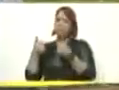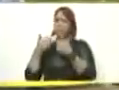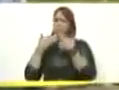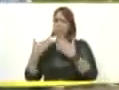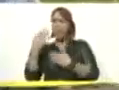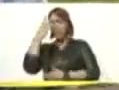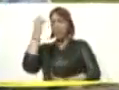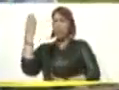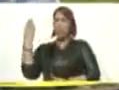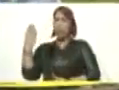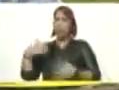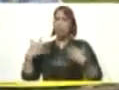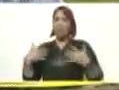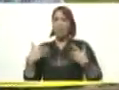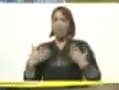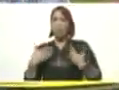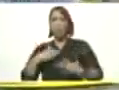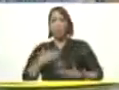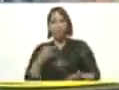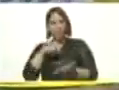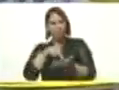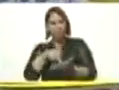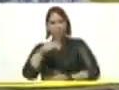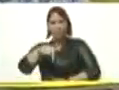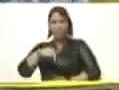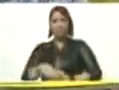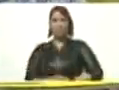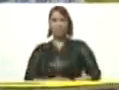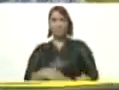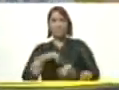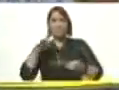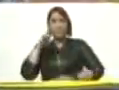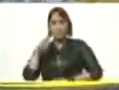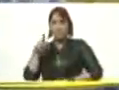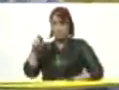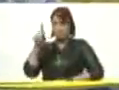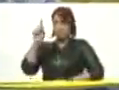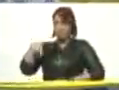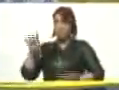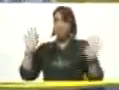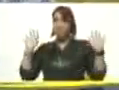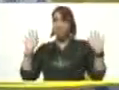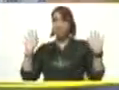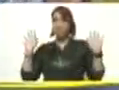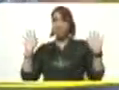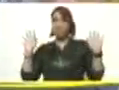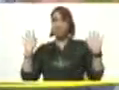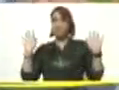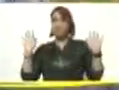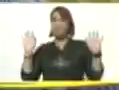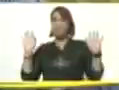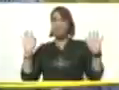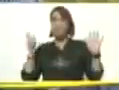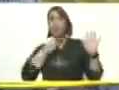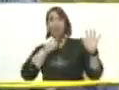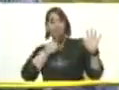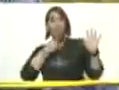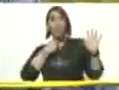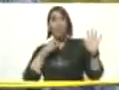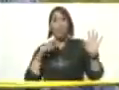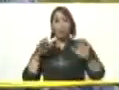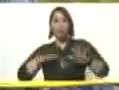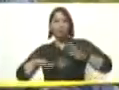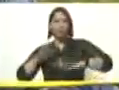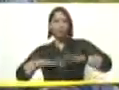contento de poder estar aquí y ya estoy viendo que usted también se meta al sol